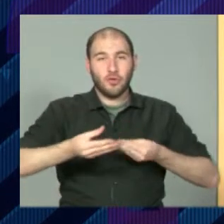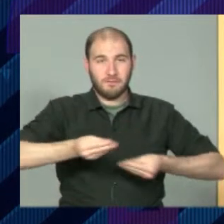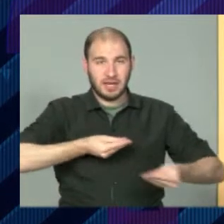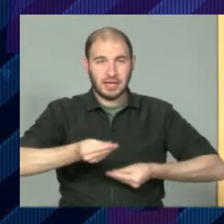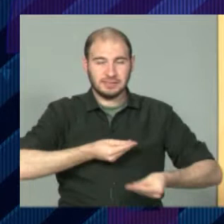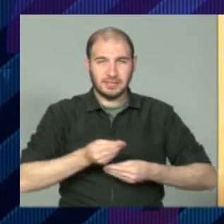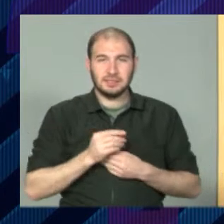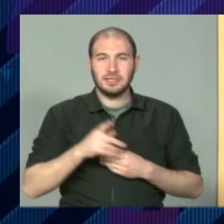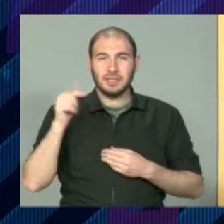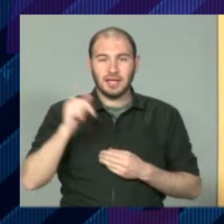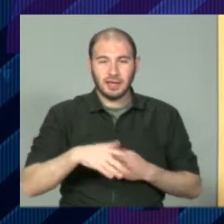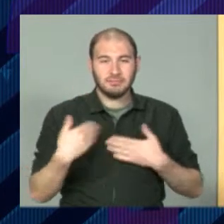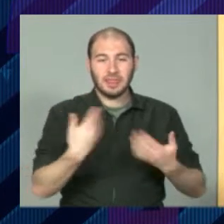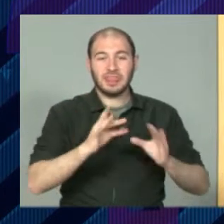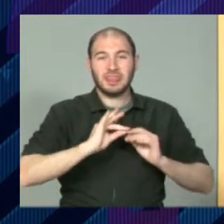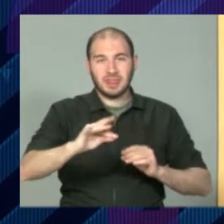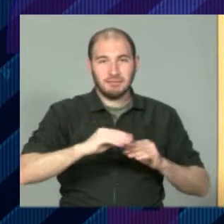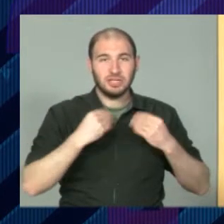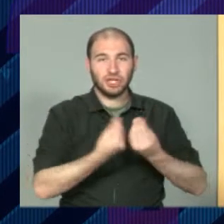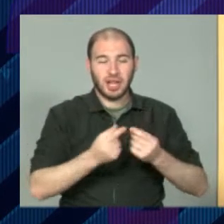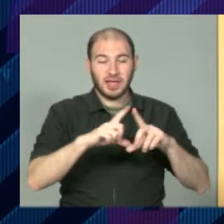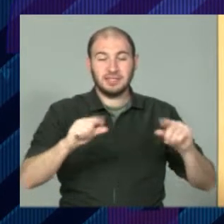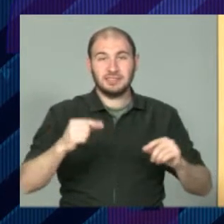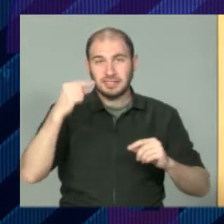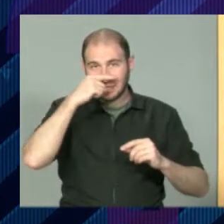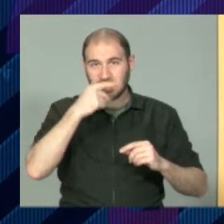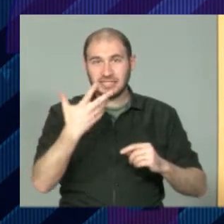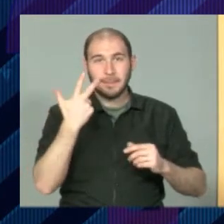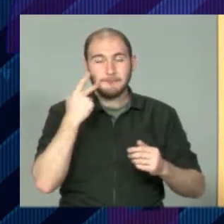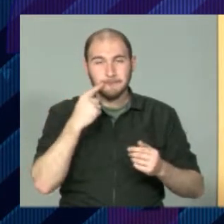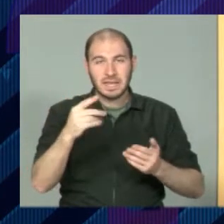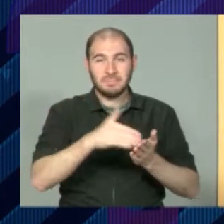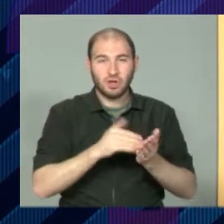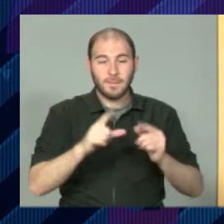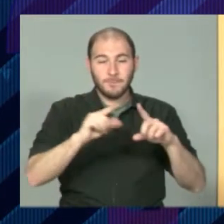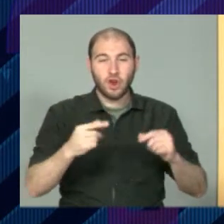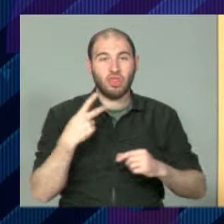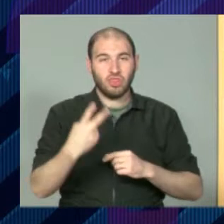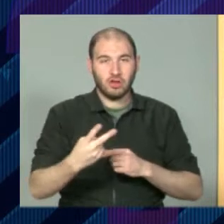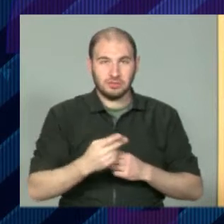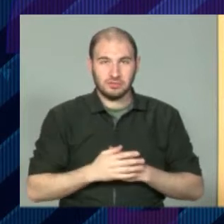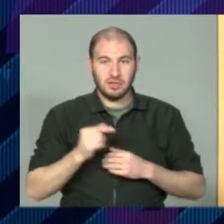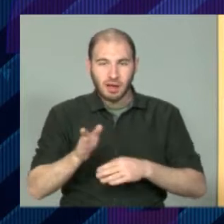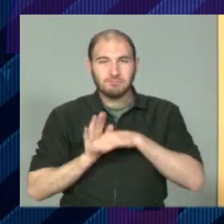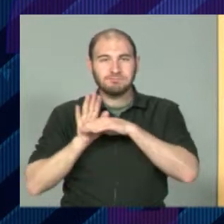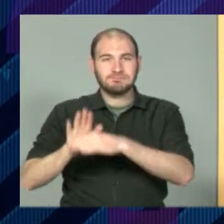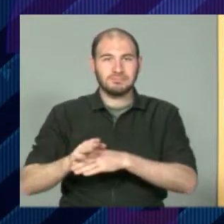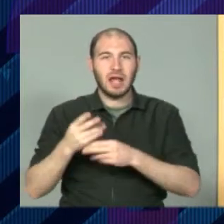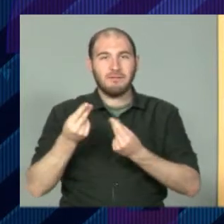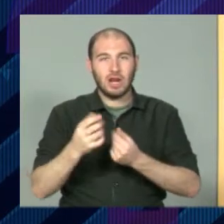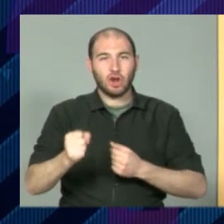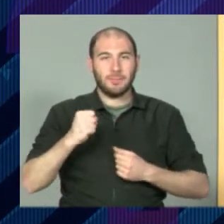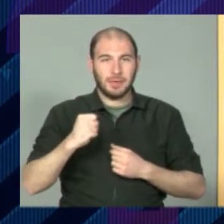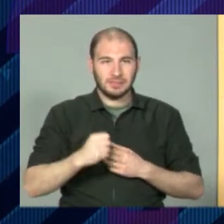Finanzas, que realizó una colocación de deuda por más de 73.000 millones a través de 2 bonos, lo que ayudó a respaldar el valor del